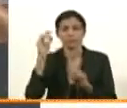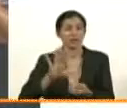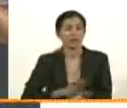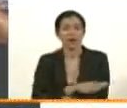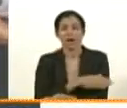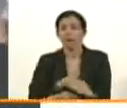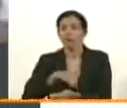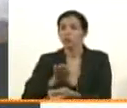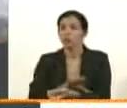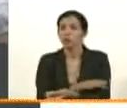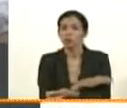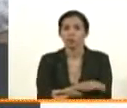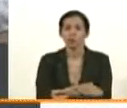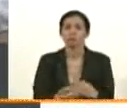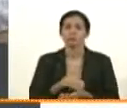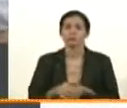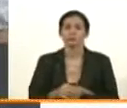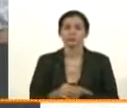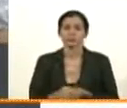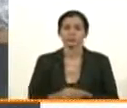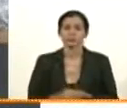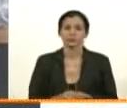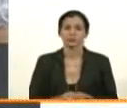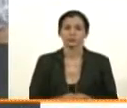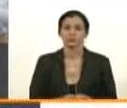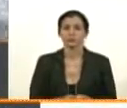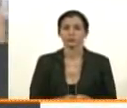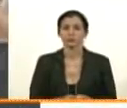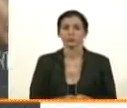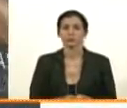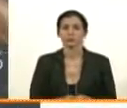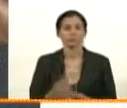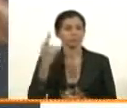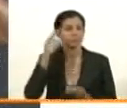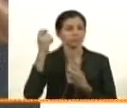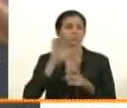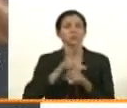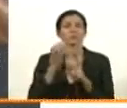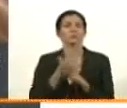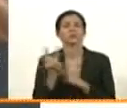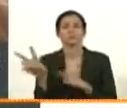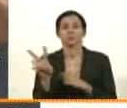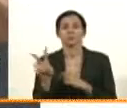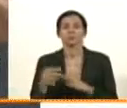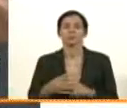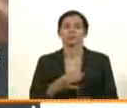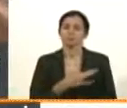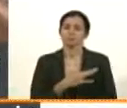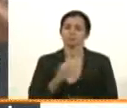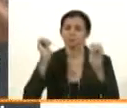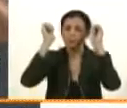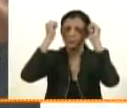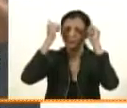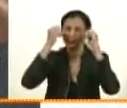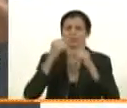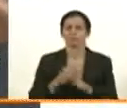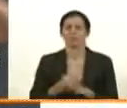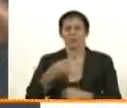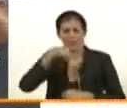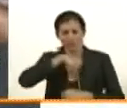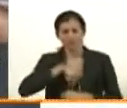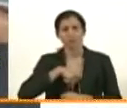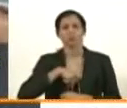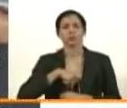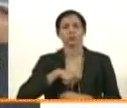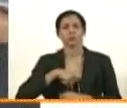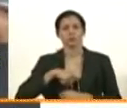generoso legado como parte fundamental de nuestra cultura. Don Eladio está sembrado en el alma de la